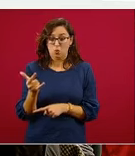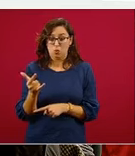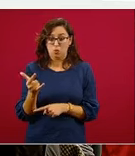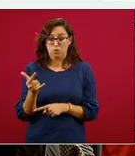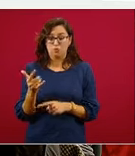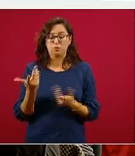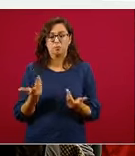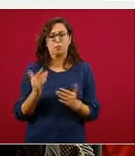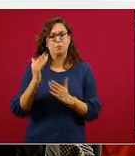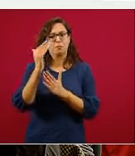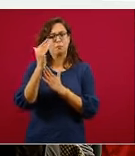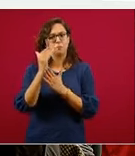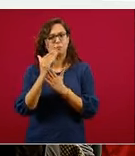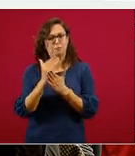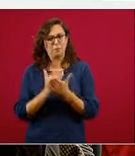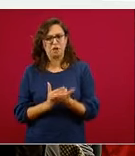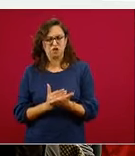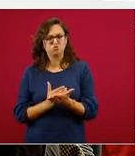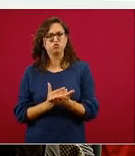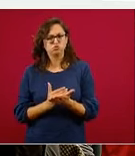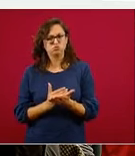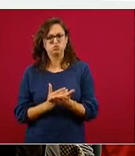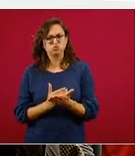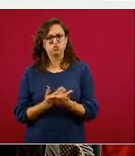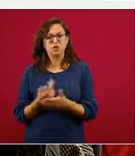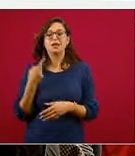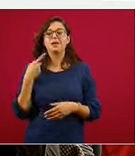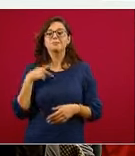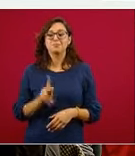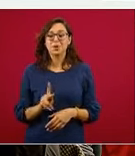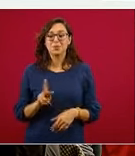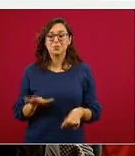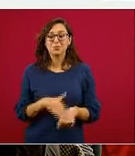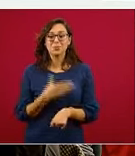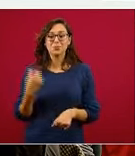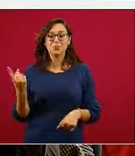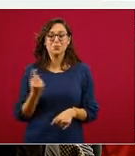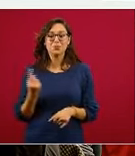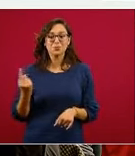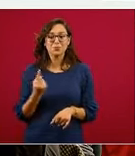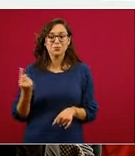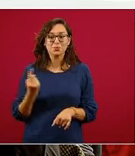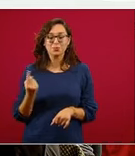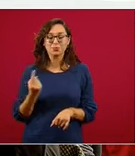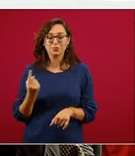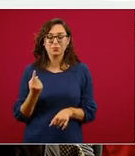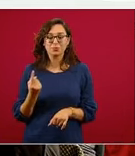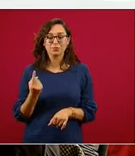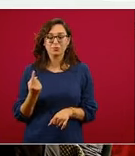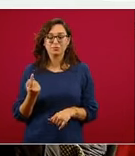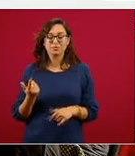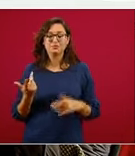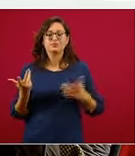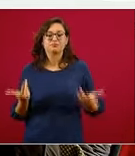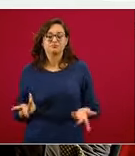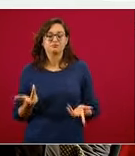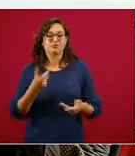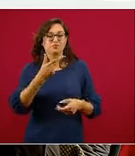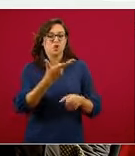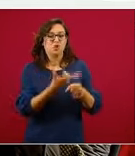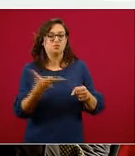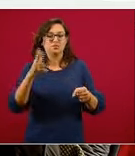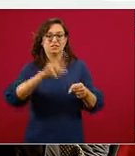ido decayendo. Sin embargo, sabemos que tiene que ver que la atención presencial en los centros